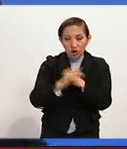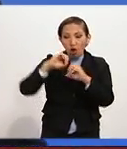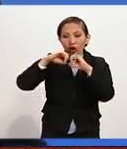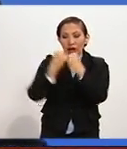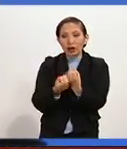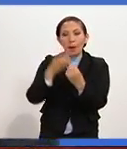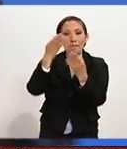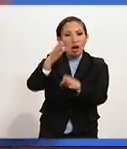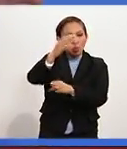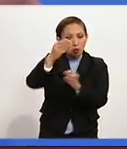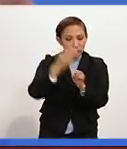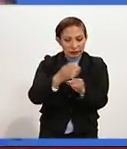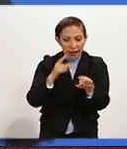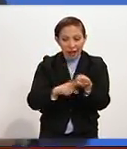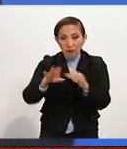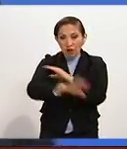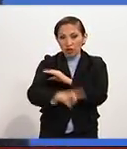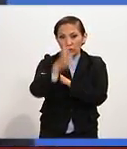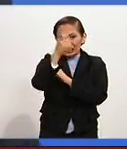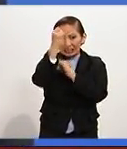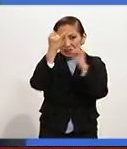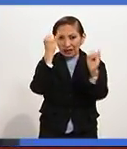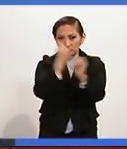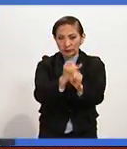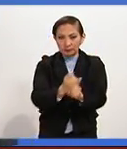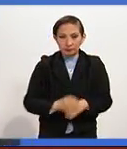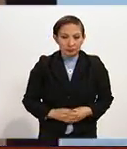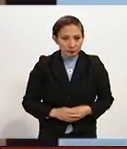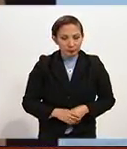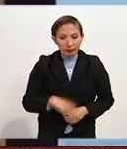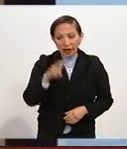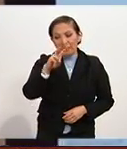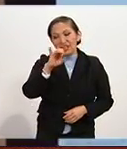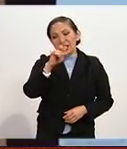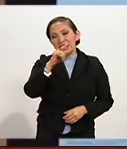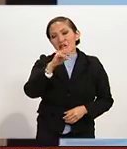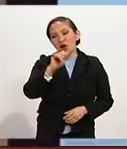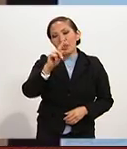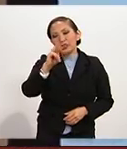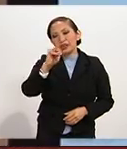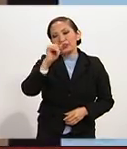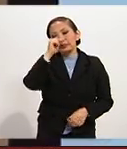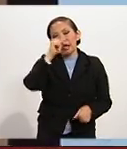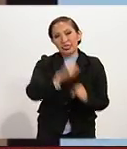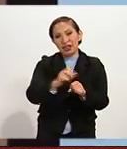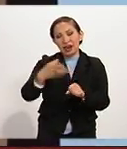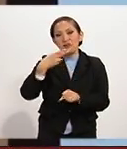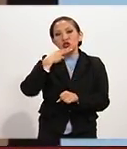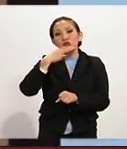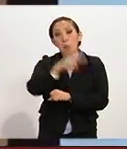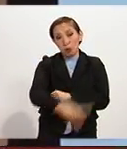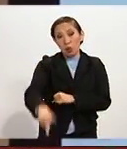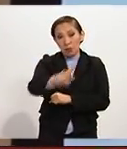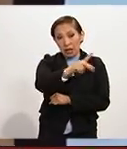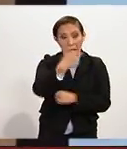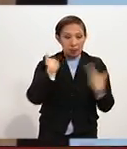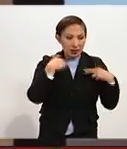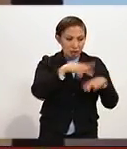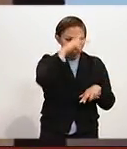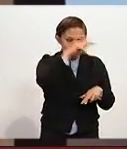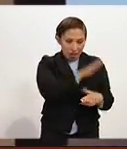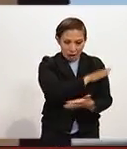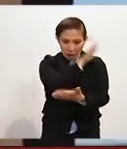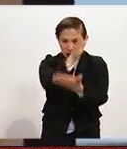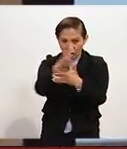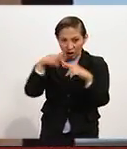organismos como Banco Mundial y el Fondo Monetario Internacional. Virgilio Andrade, secretario de la Función Pública, quien representó a México